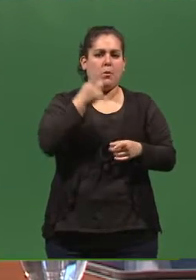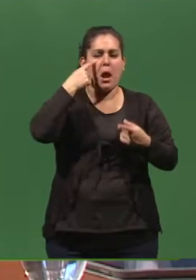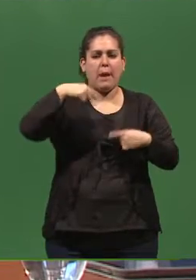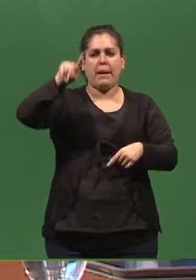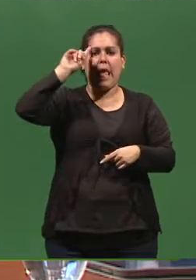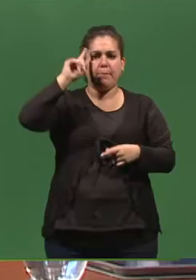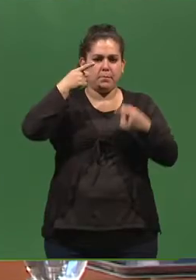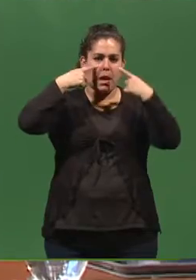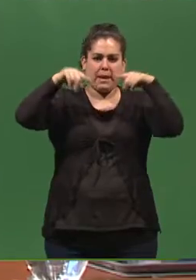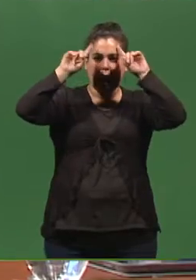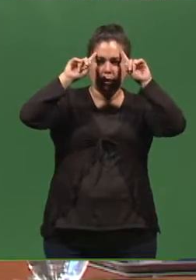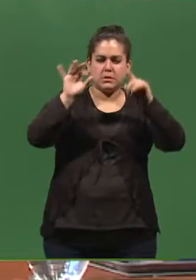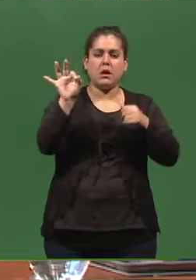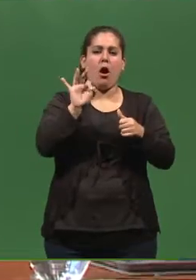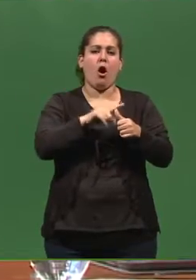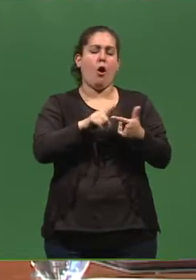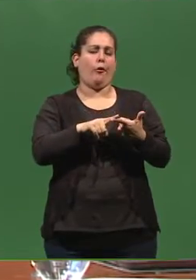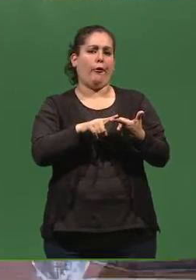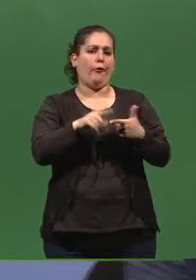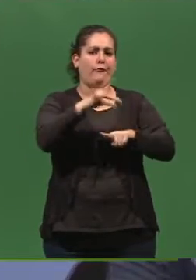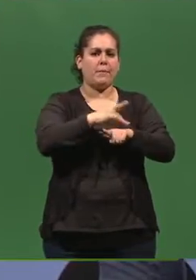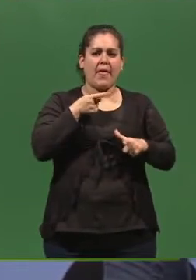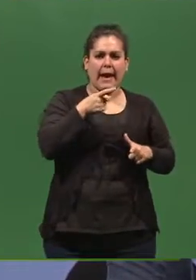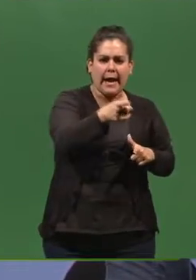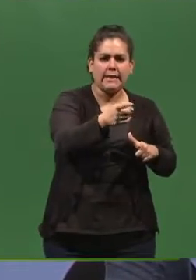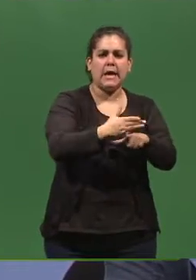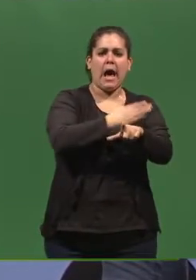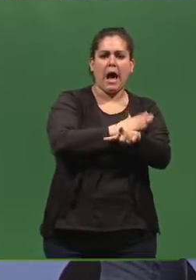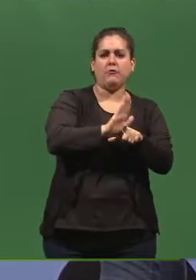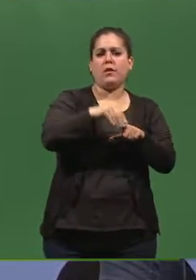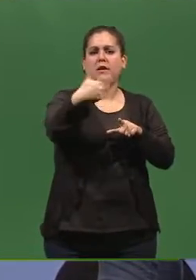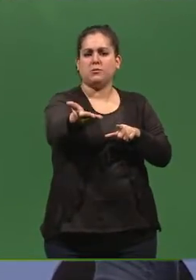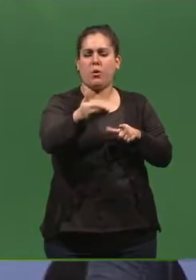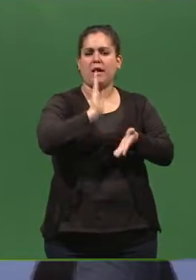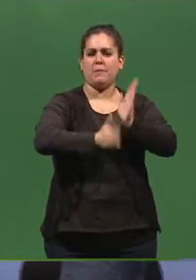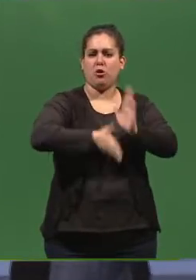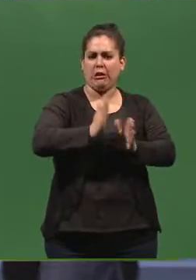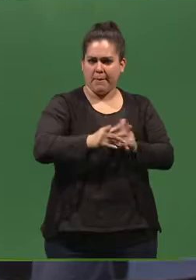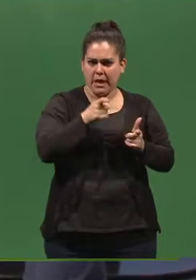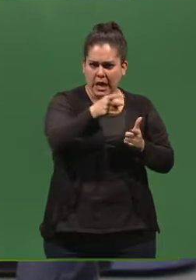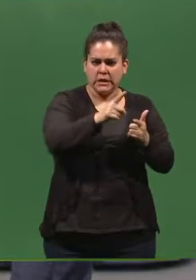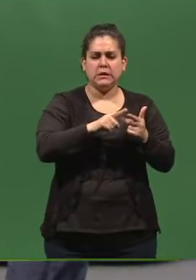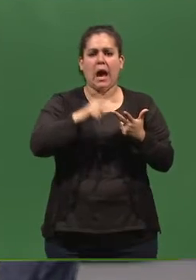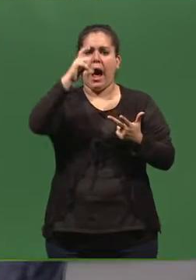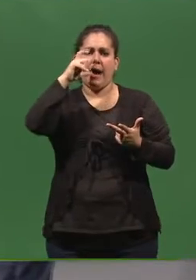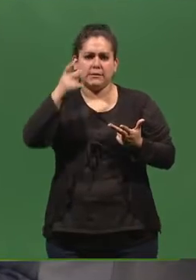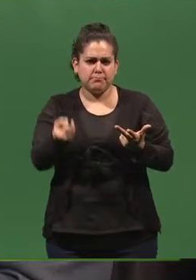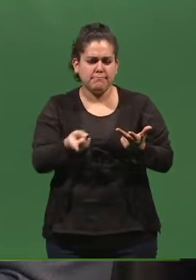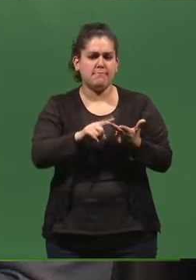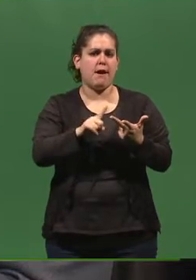la epilepsia refractaria, que son muchísimos los que llegan, cáncer antes, durante y después de la quimioterapia, el